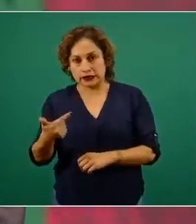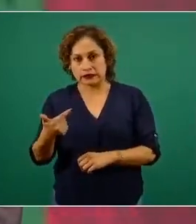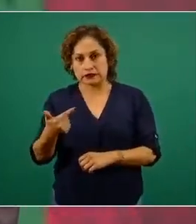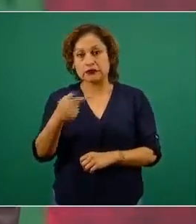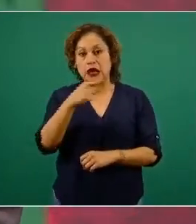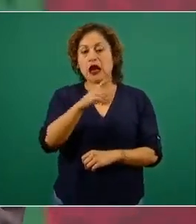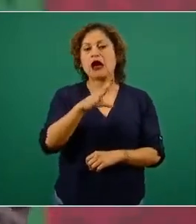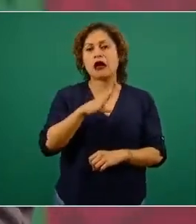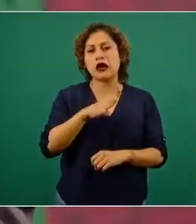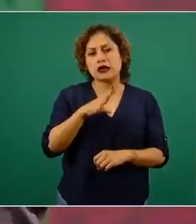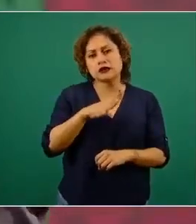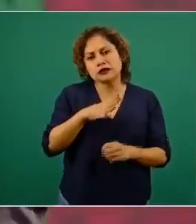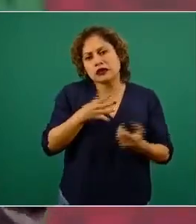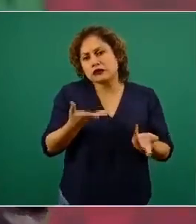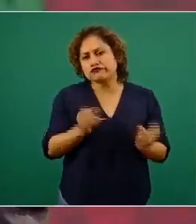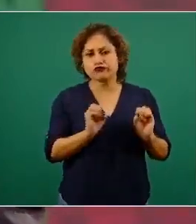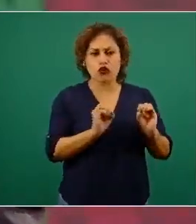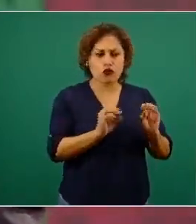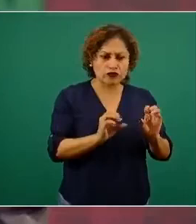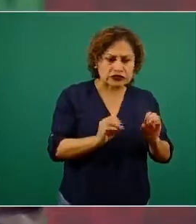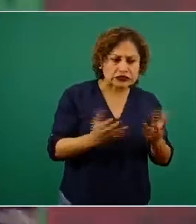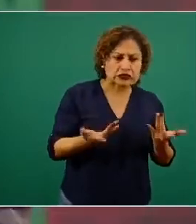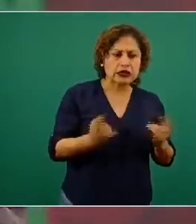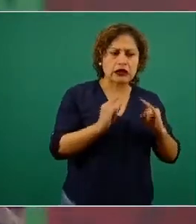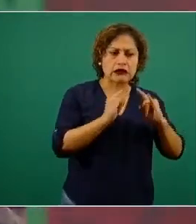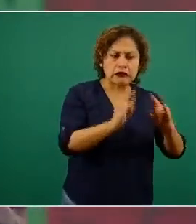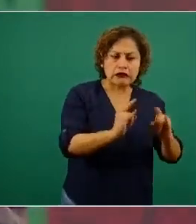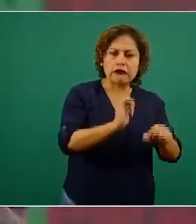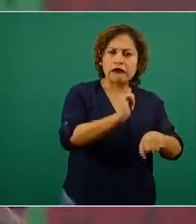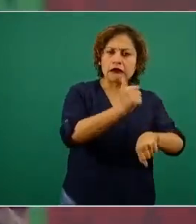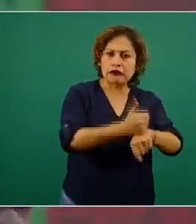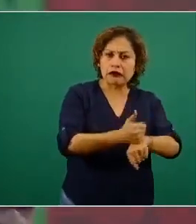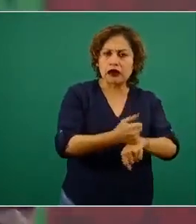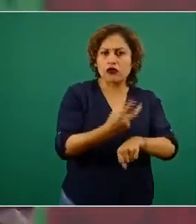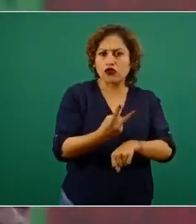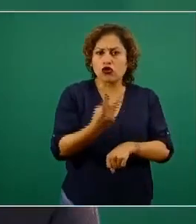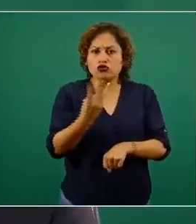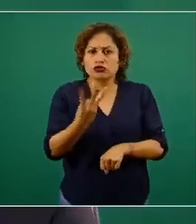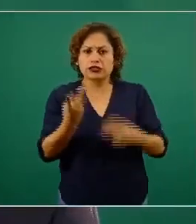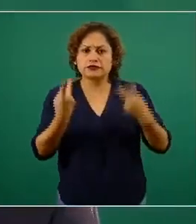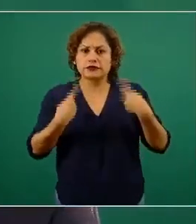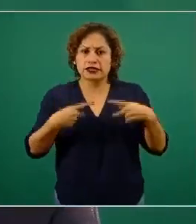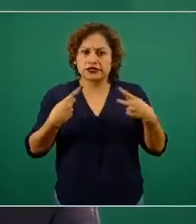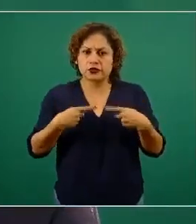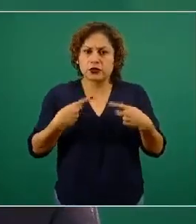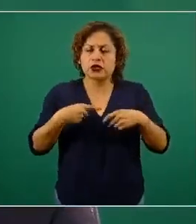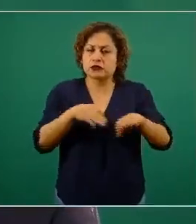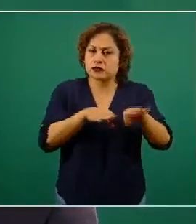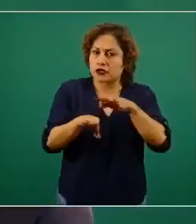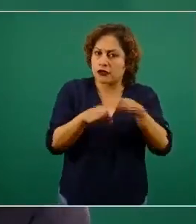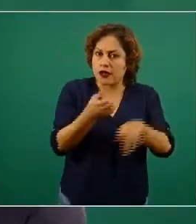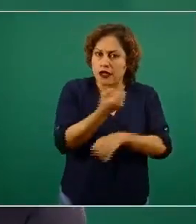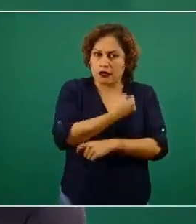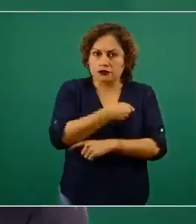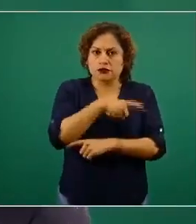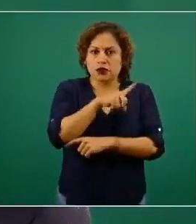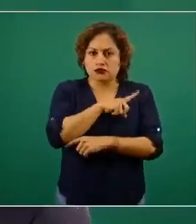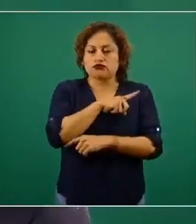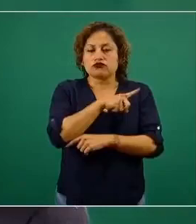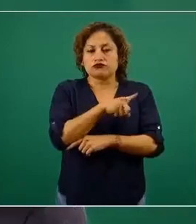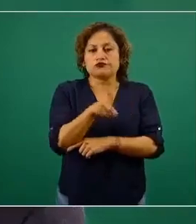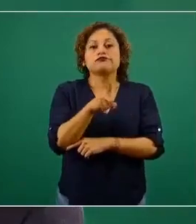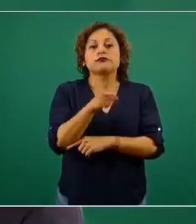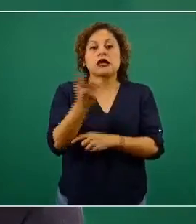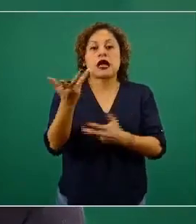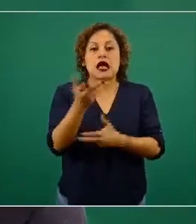módulos, a veces de 1, 2, 3 o más personas profesionales de la salud, que principalmente se dedican a actividades